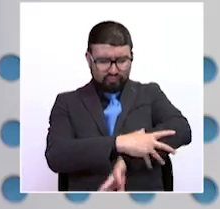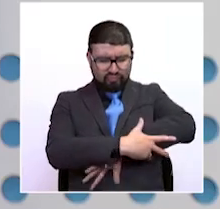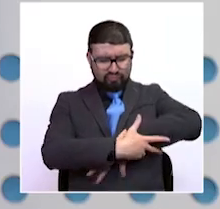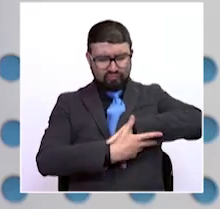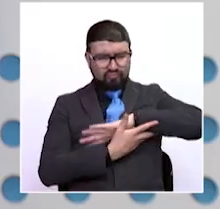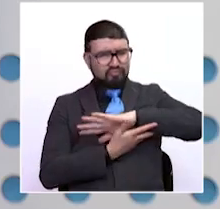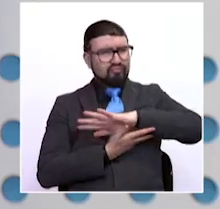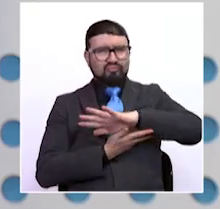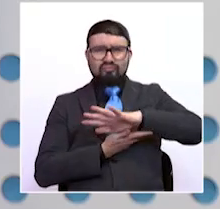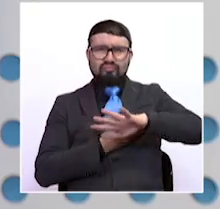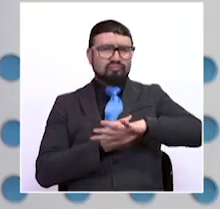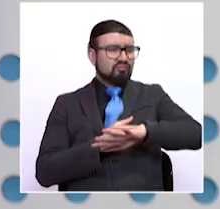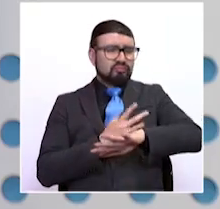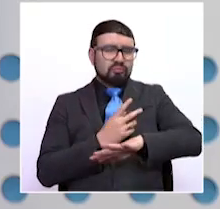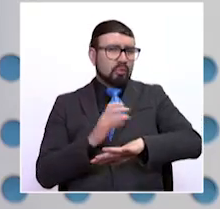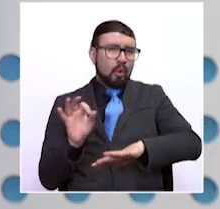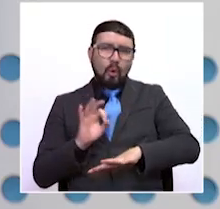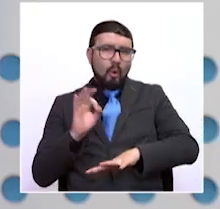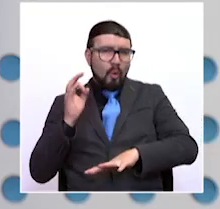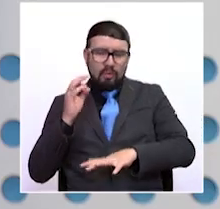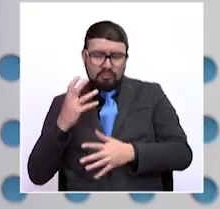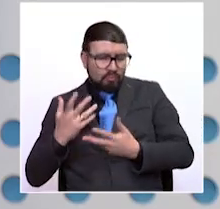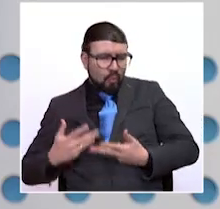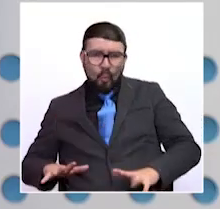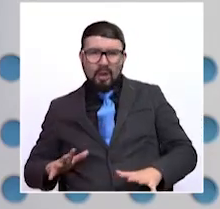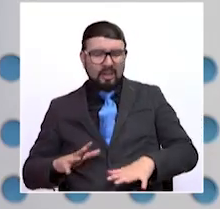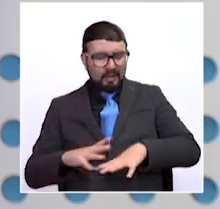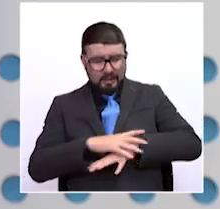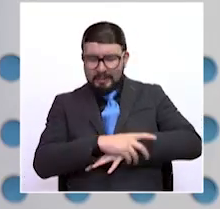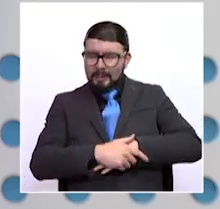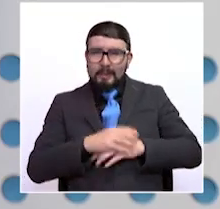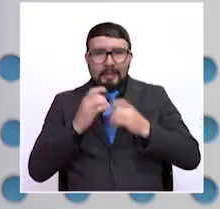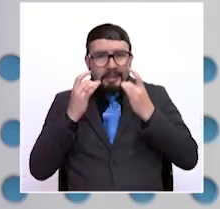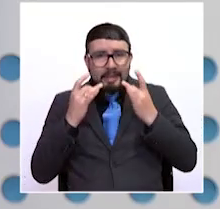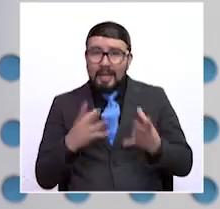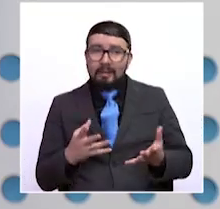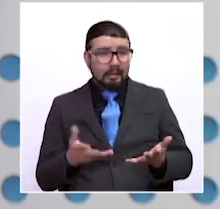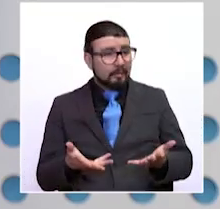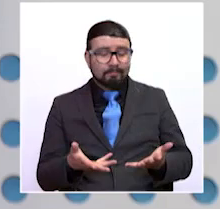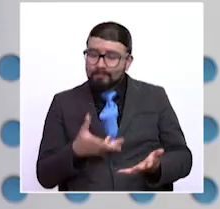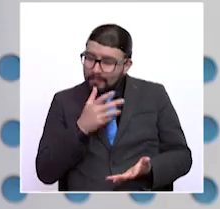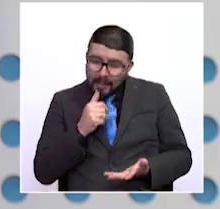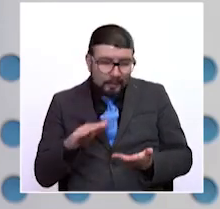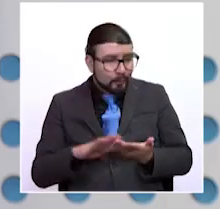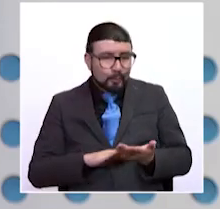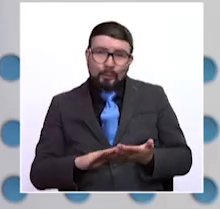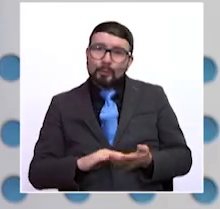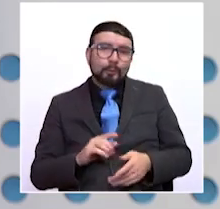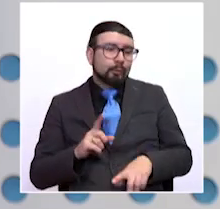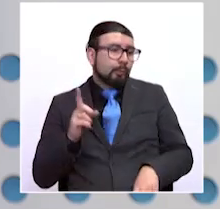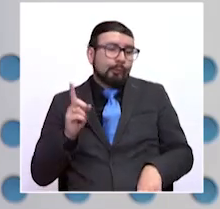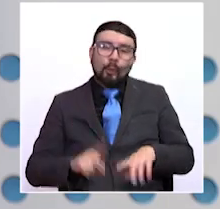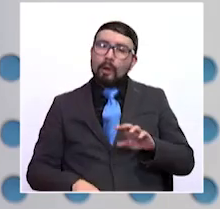de la extremidad o de la parte que se está tratando es tan severo que no se puede hacer más nada que llegar a realizar